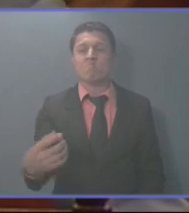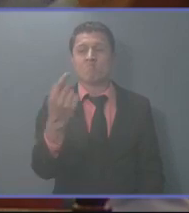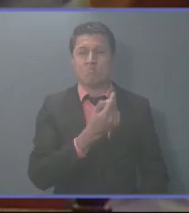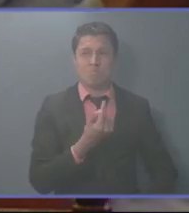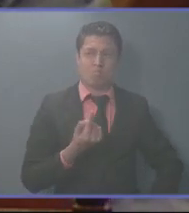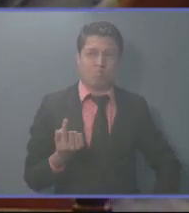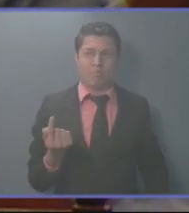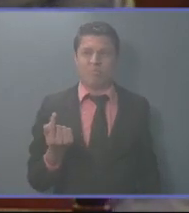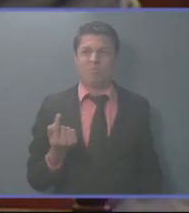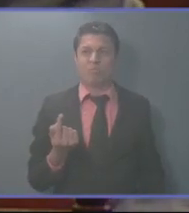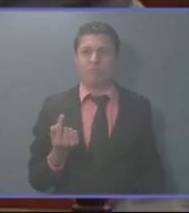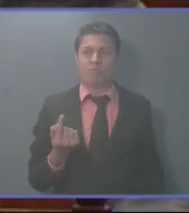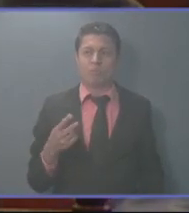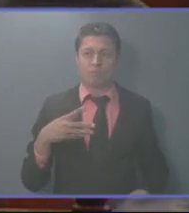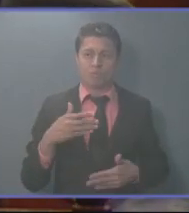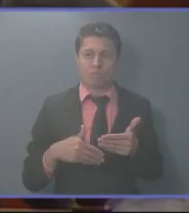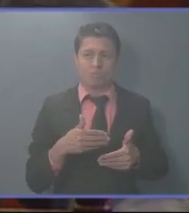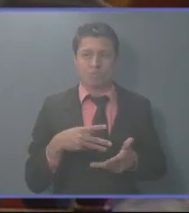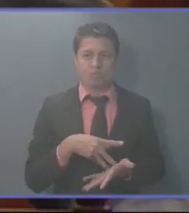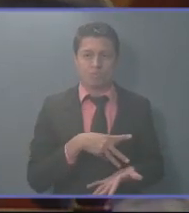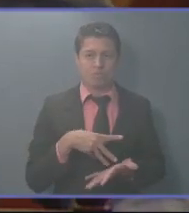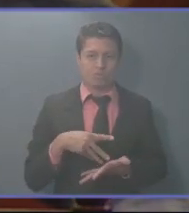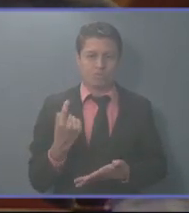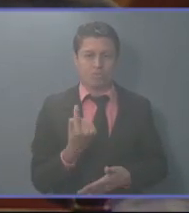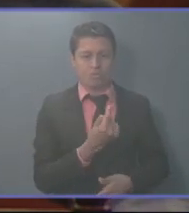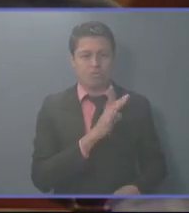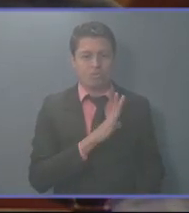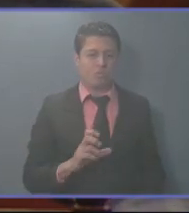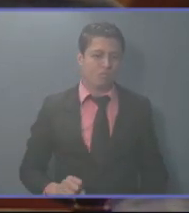Señores, pueblo salvadoreño,